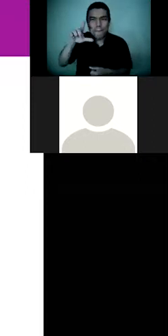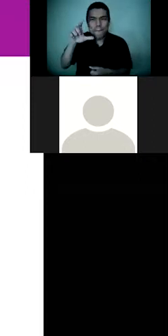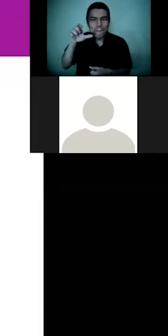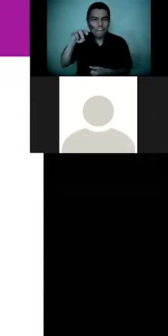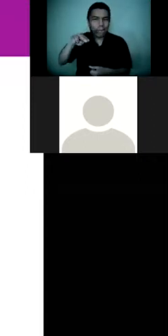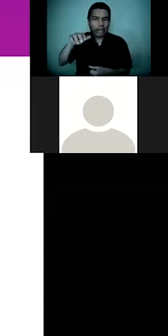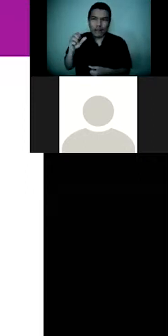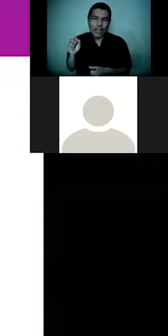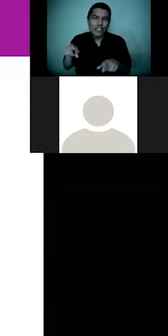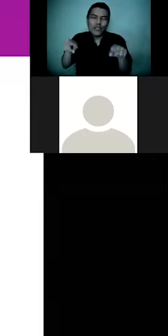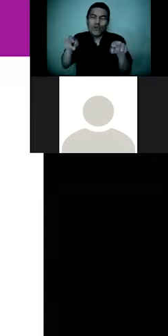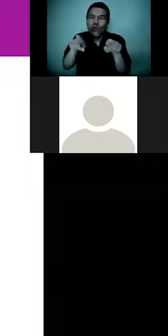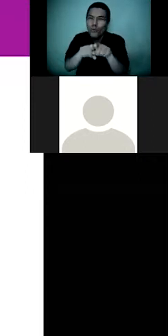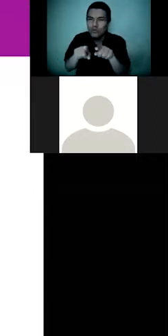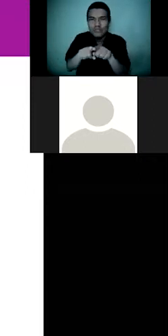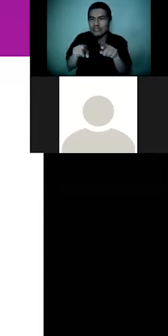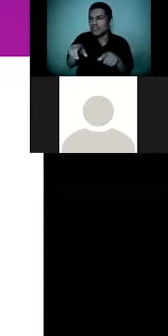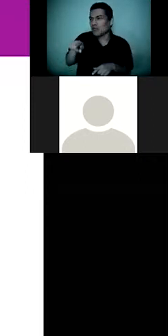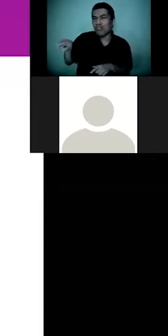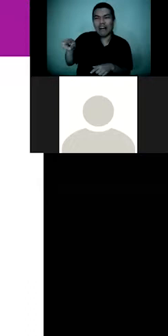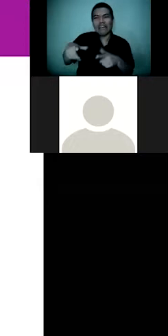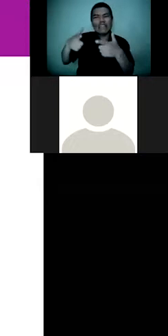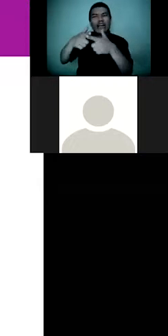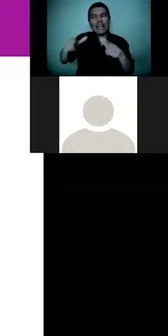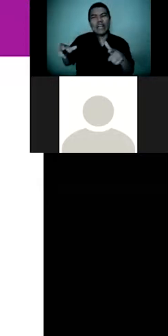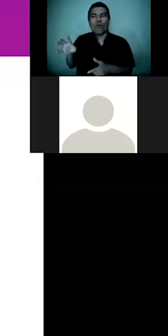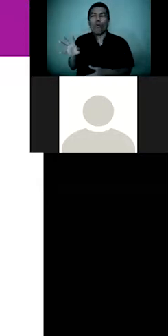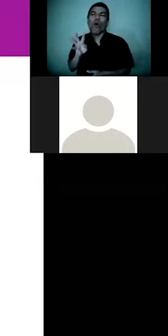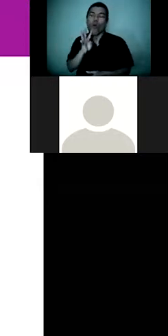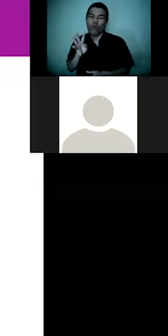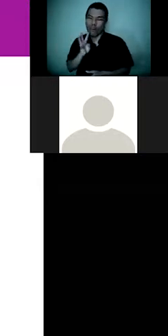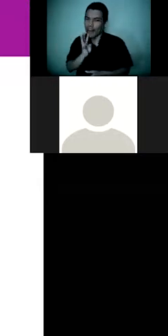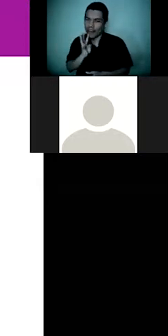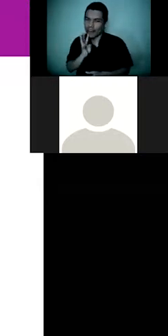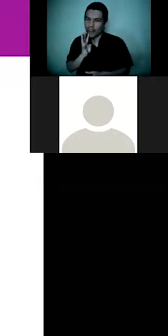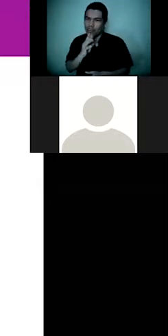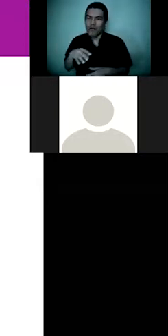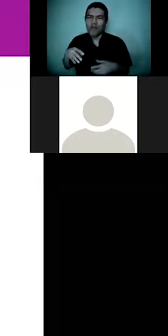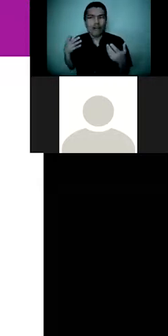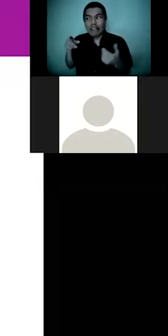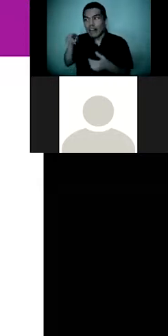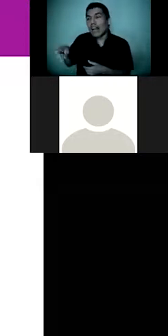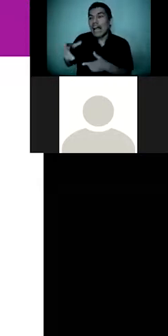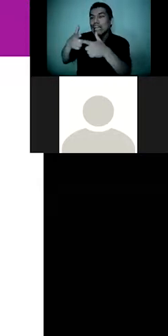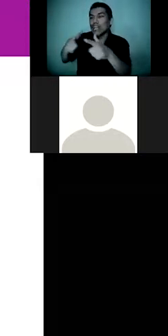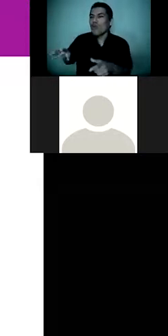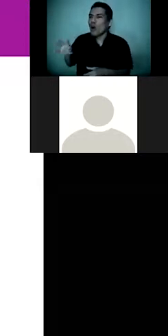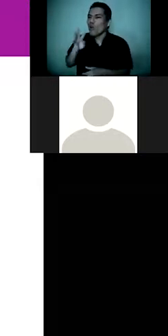Y demostró que la lengua de señas es una lengua plena, tal cual las lenguas orales.